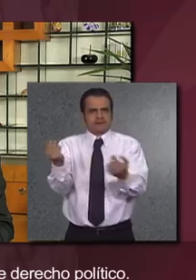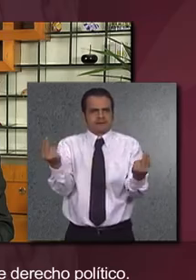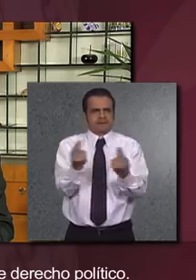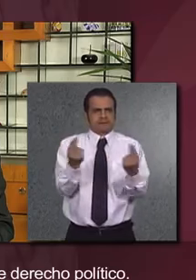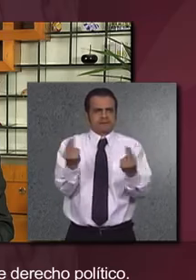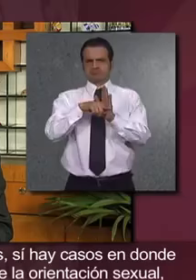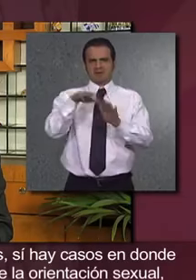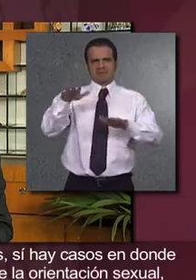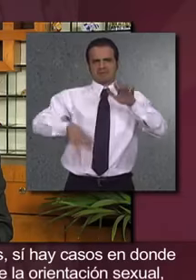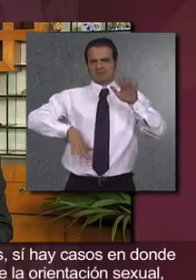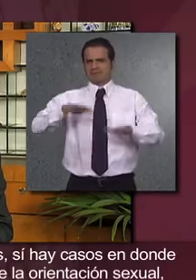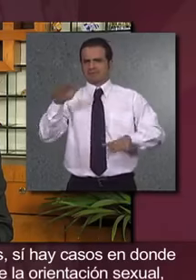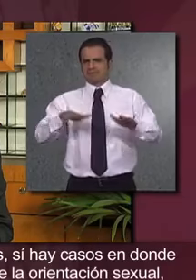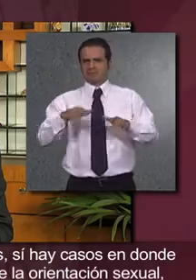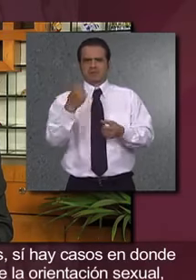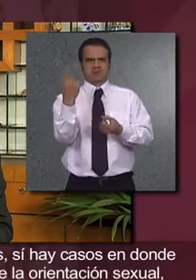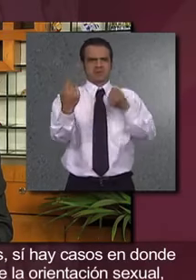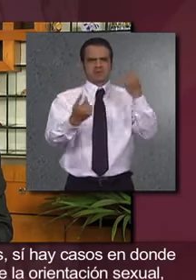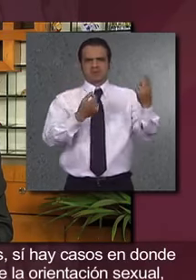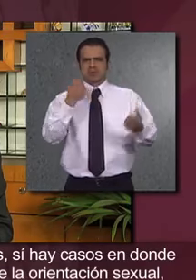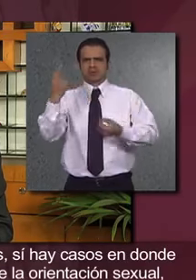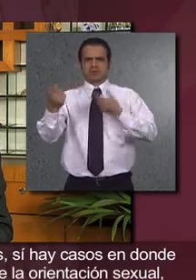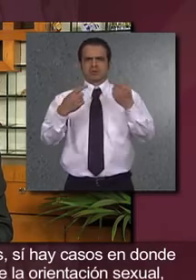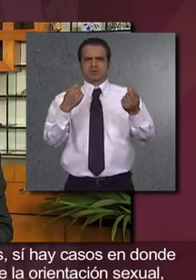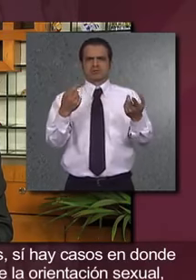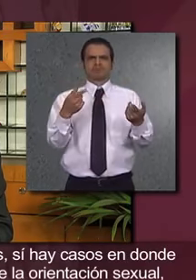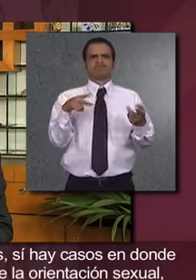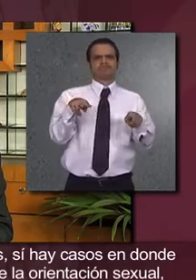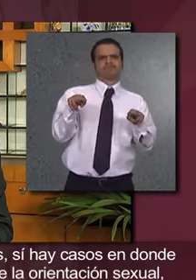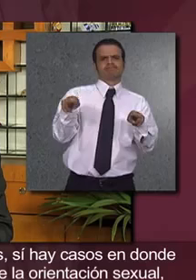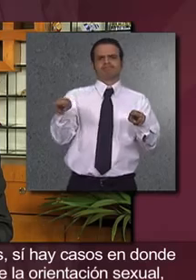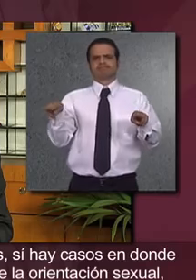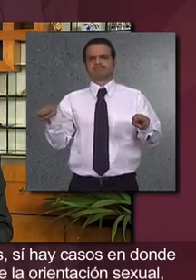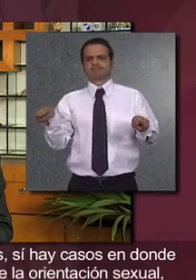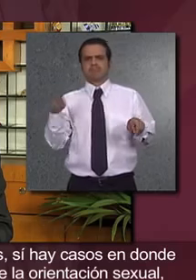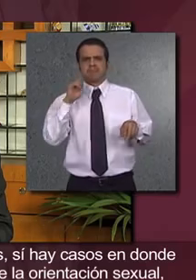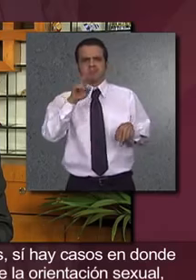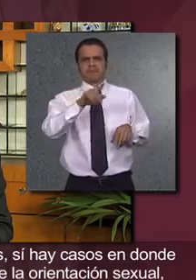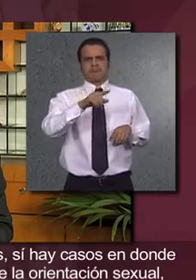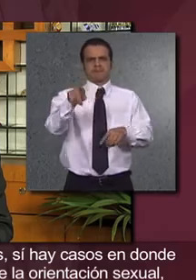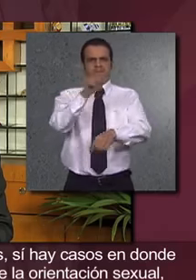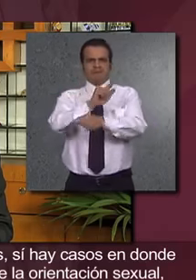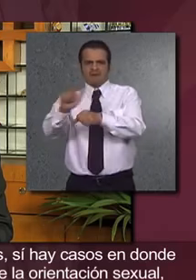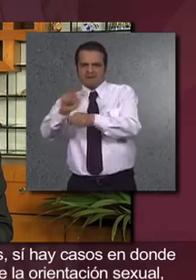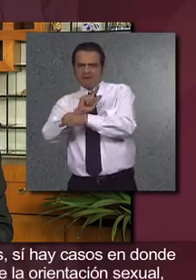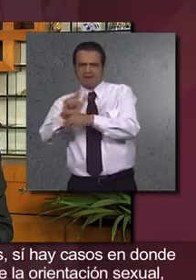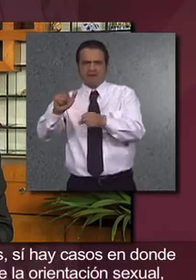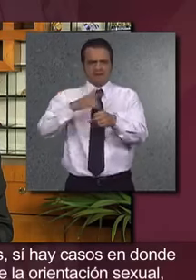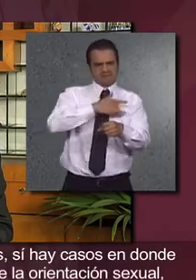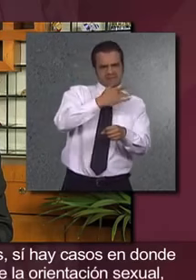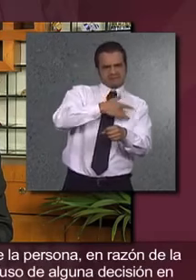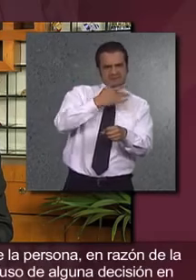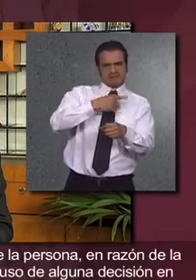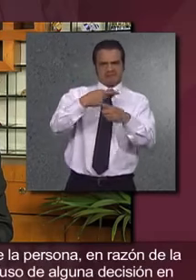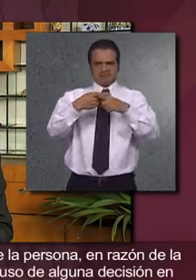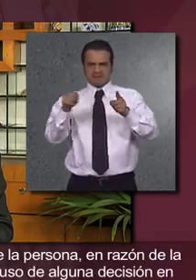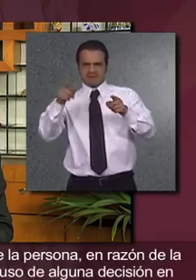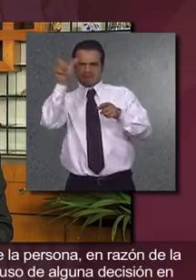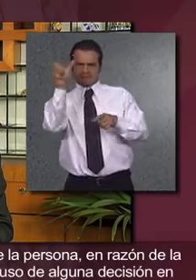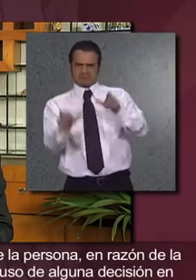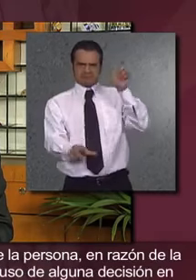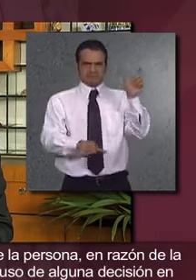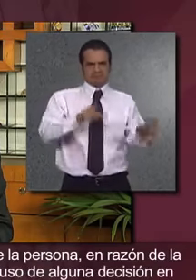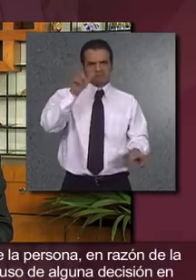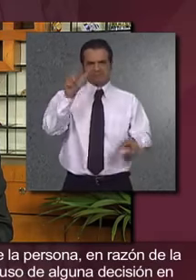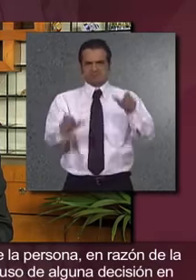derecho político. Aunque hay pocos casos, sí hay casos en donde se restringe en razón de la orientación sexual, en razón